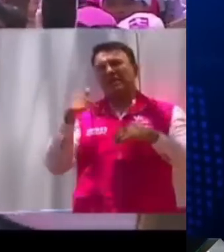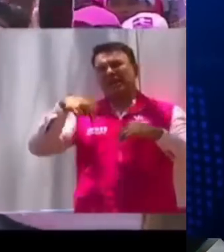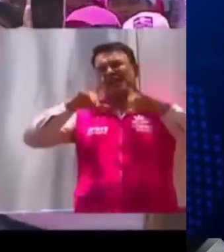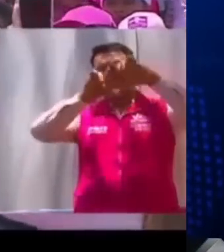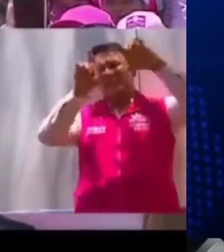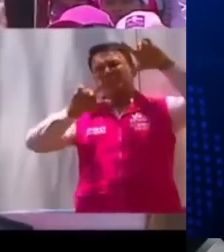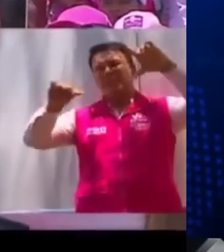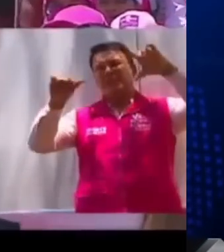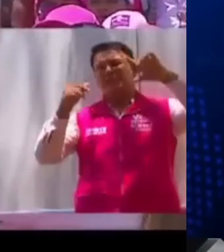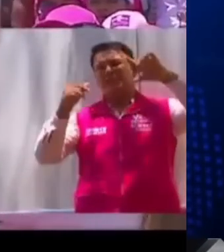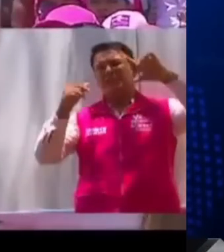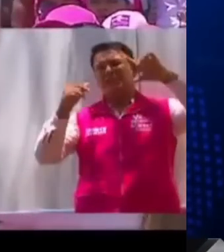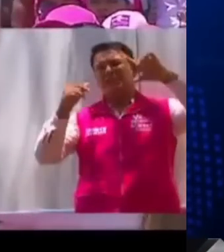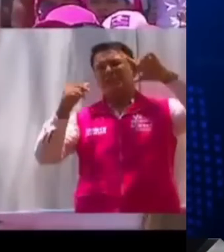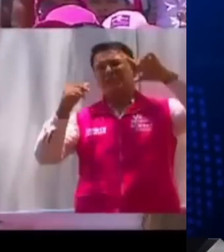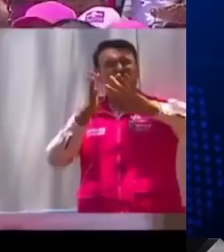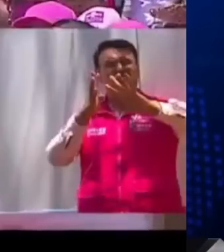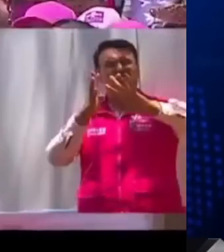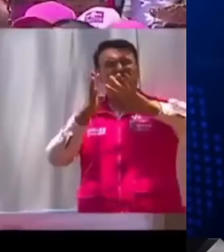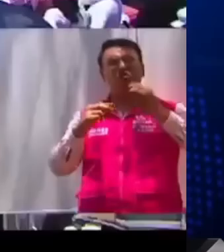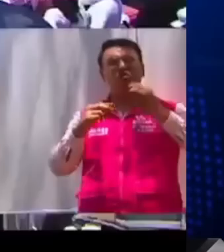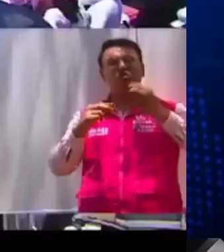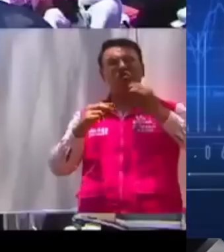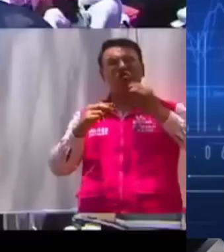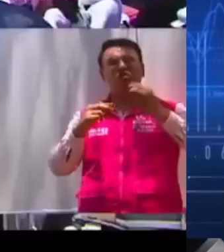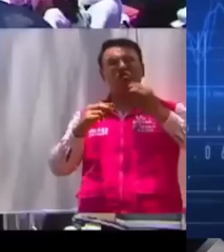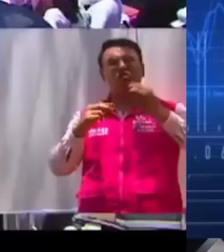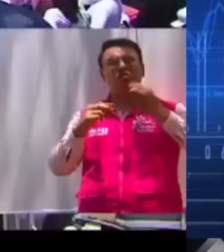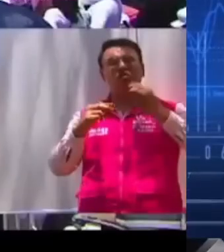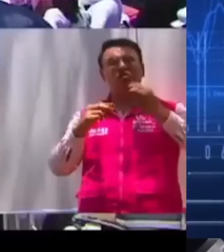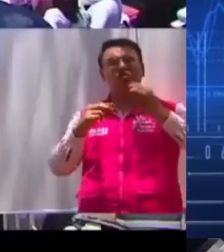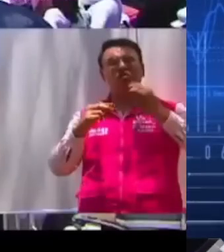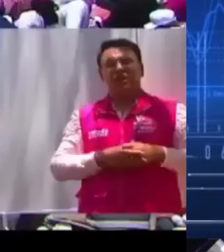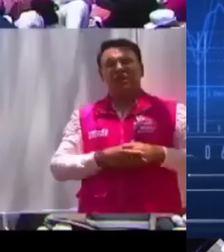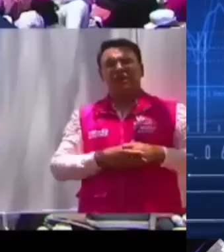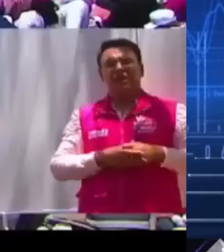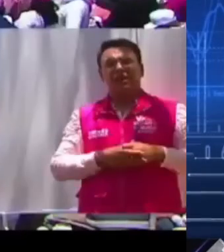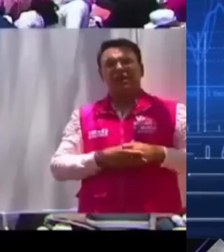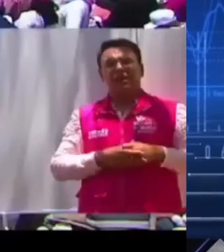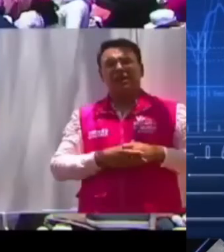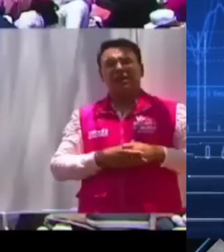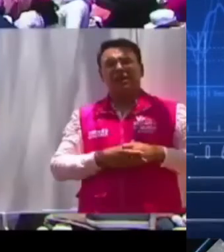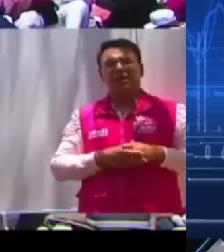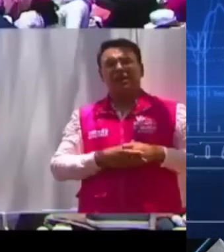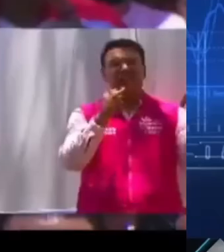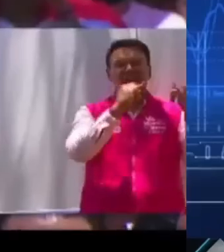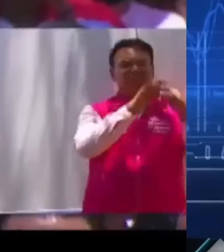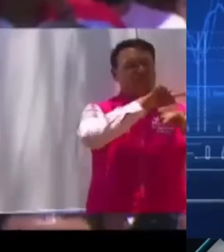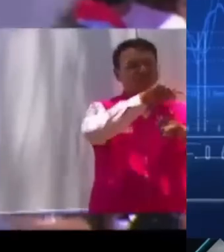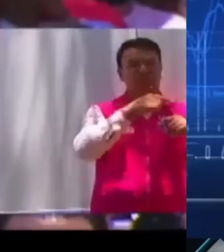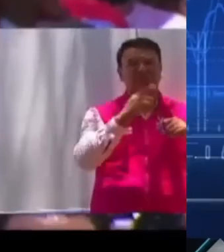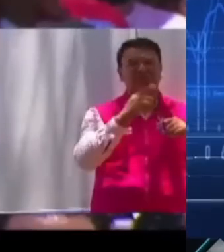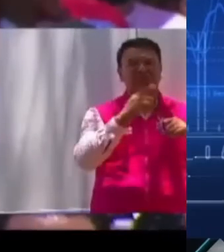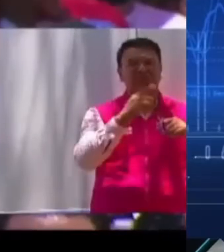marchas como ya bien dijiste Lupita en defensa de las instituciones el INE no se toca